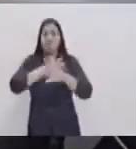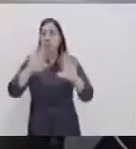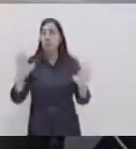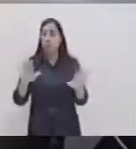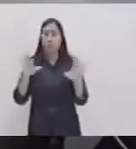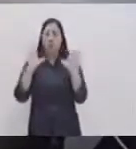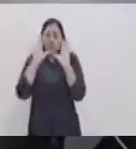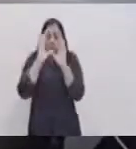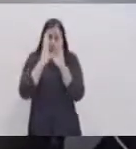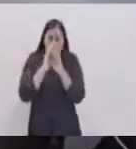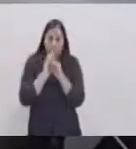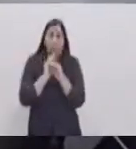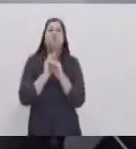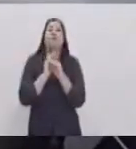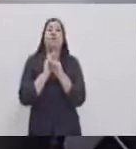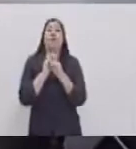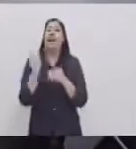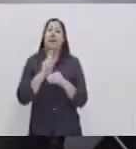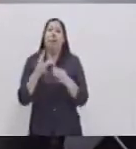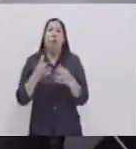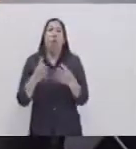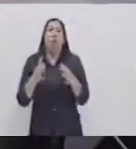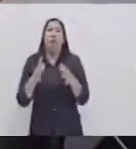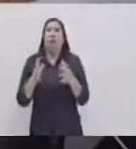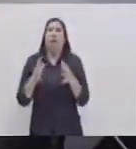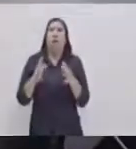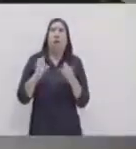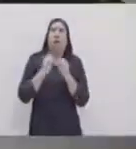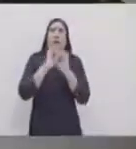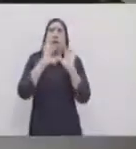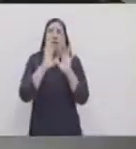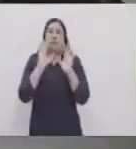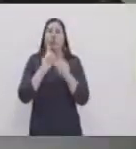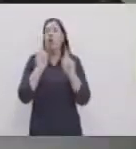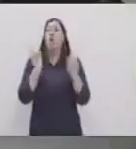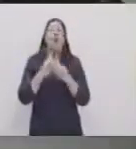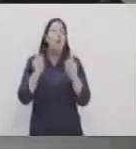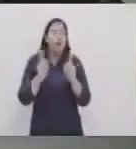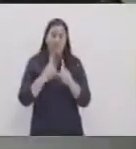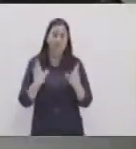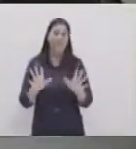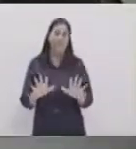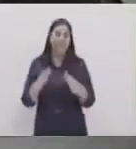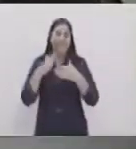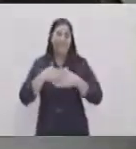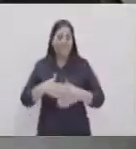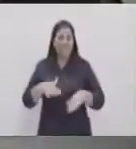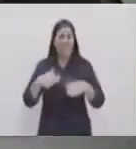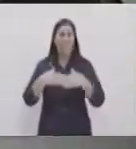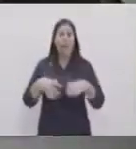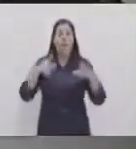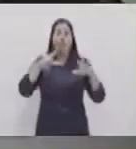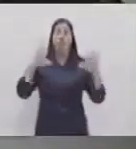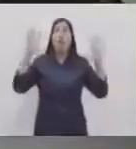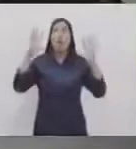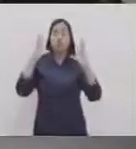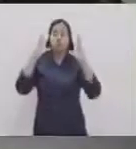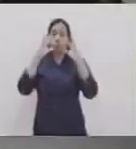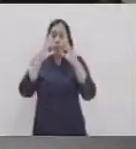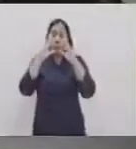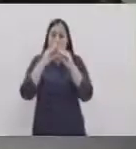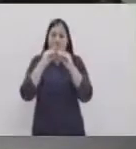hay terrores nocturnos que nos dan miedo, la oscuridad. Y poco a poco ir oscureciendo la